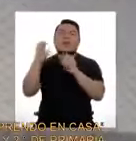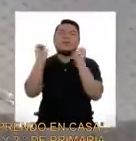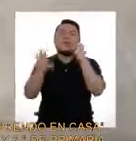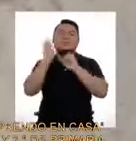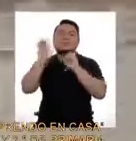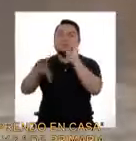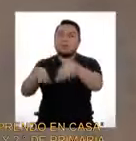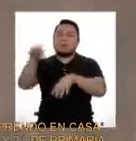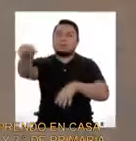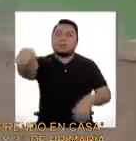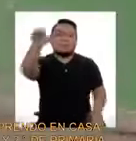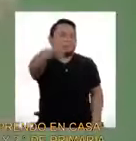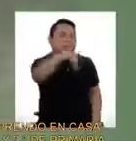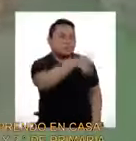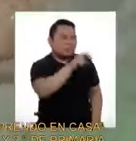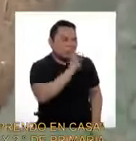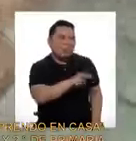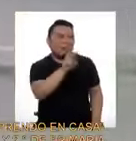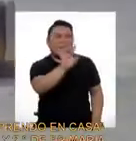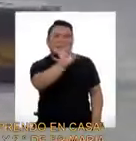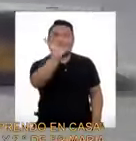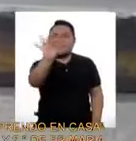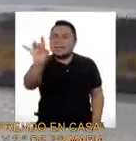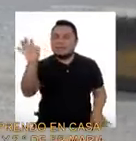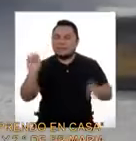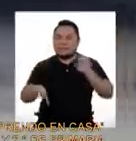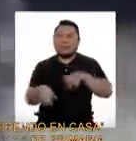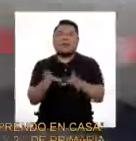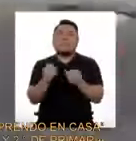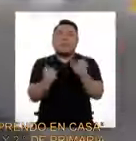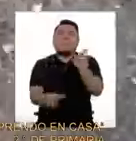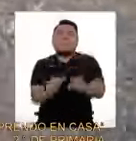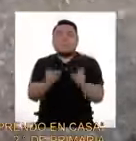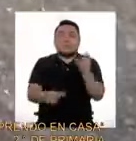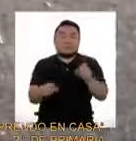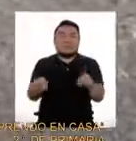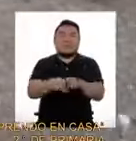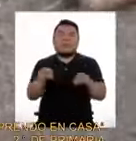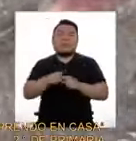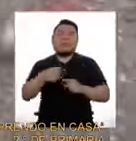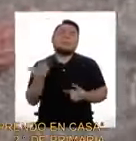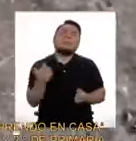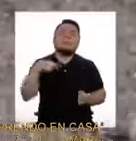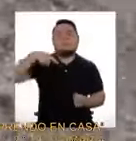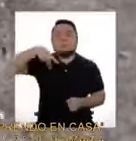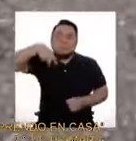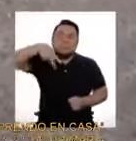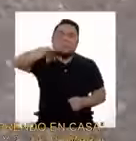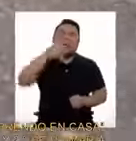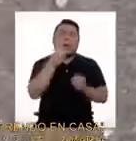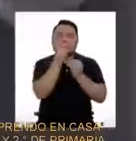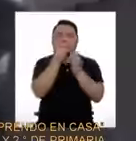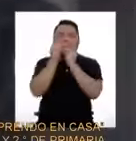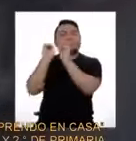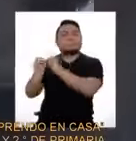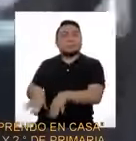basura y he descubierto también que hay muchas personas incultas que botan la basura en